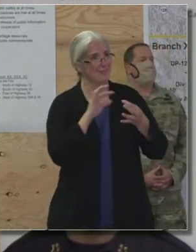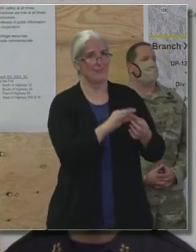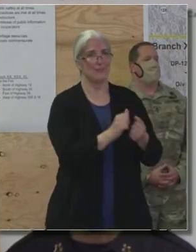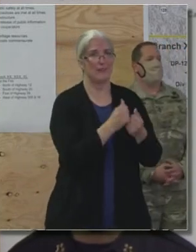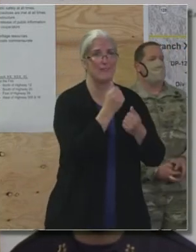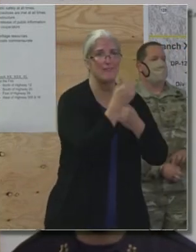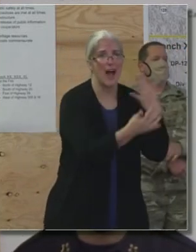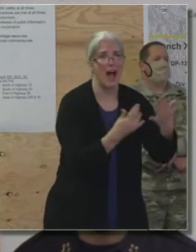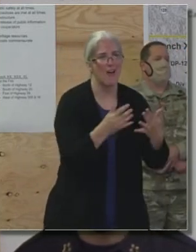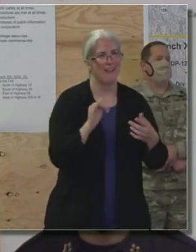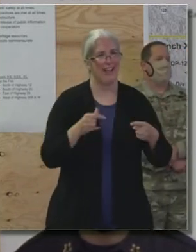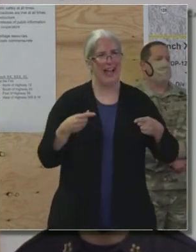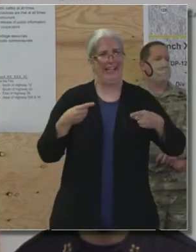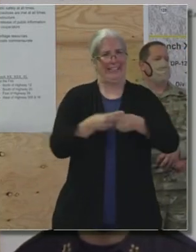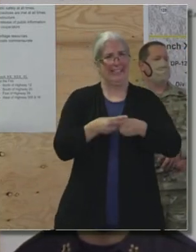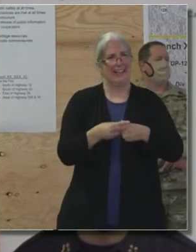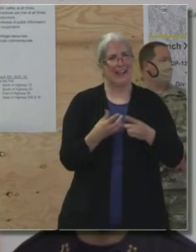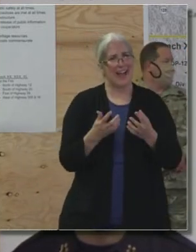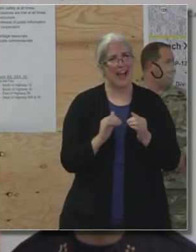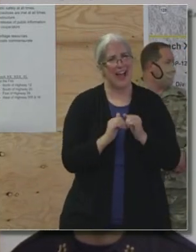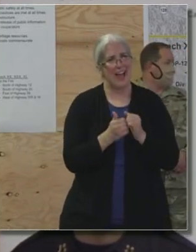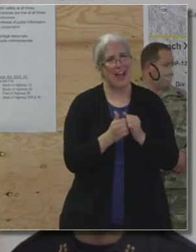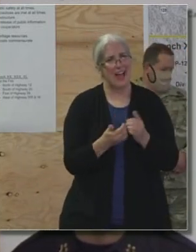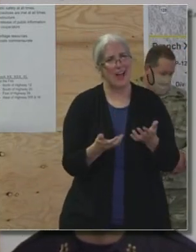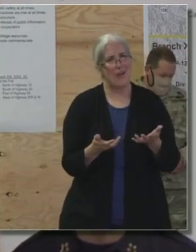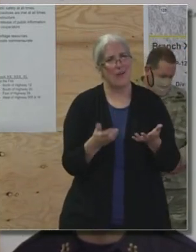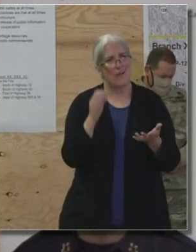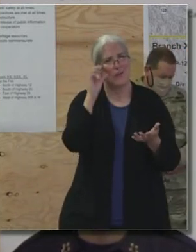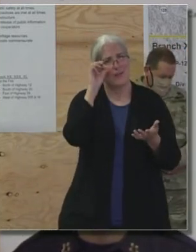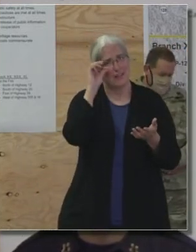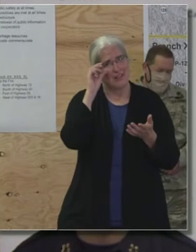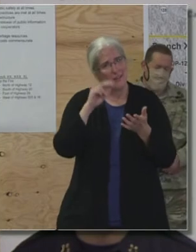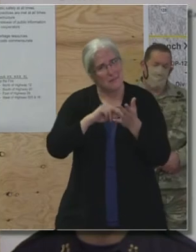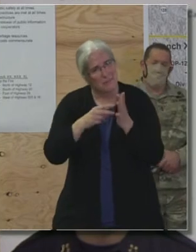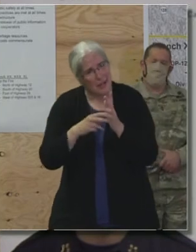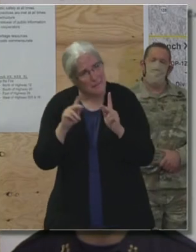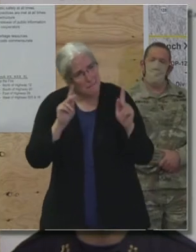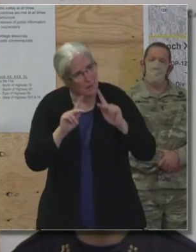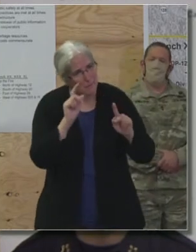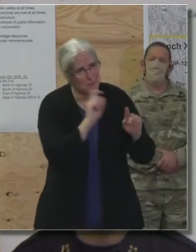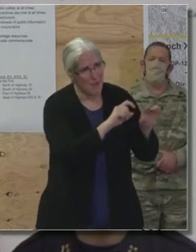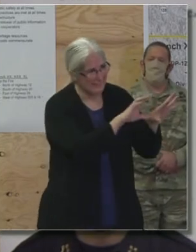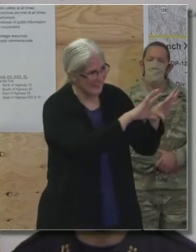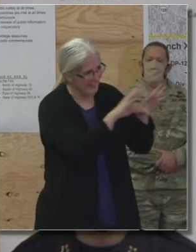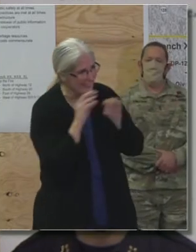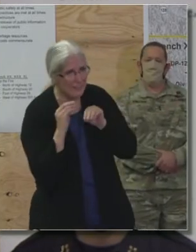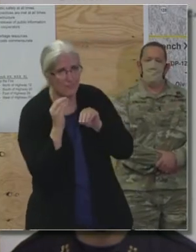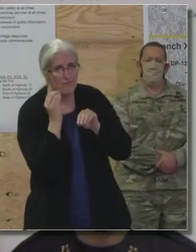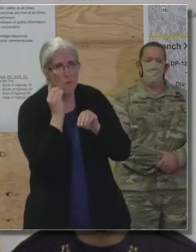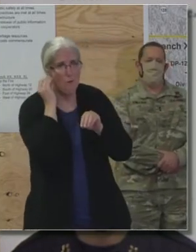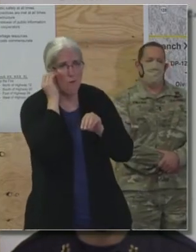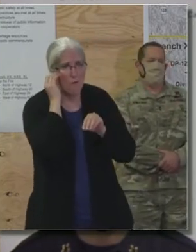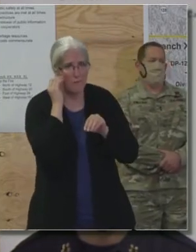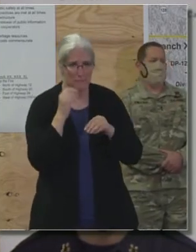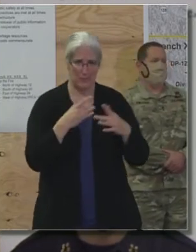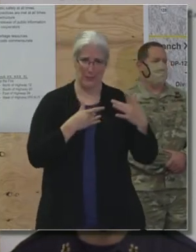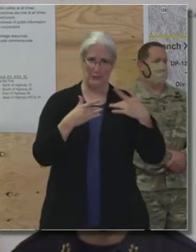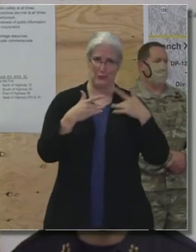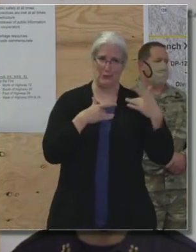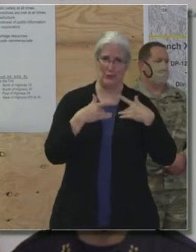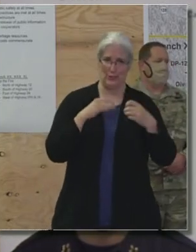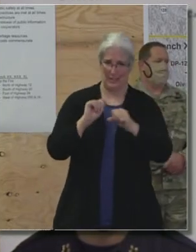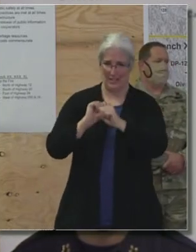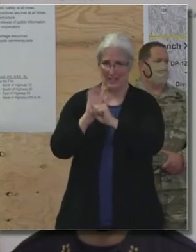estos incendios está preocupado usted que las personas se están desubicados porque estos incendios puedan propagar la infección